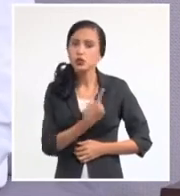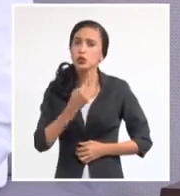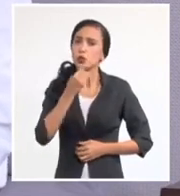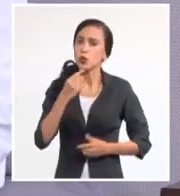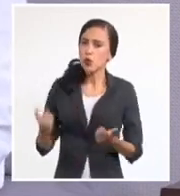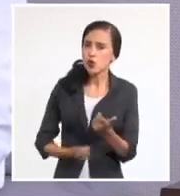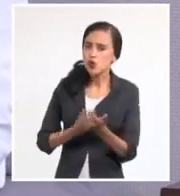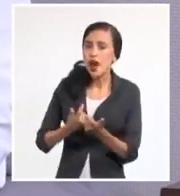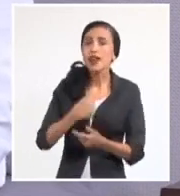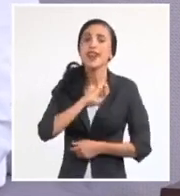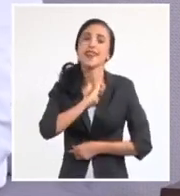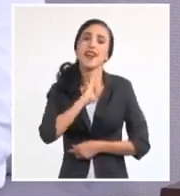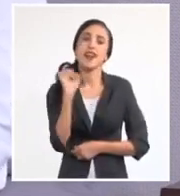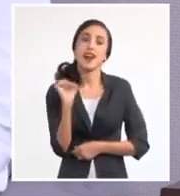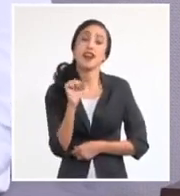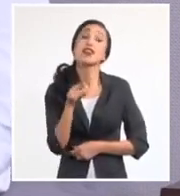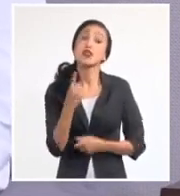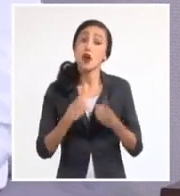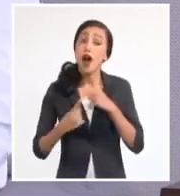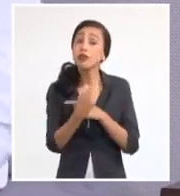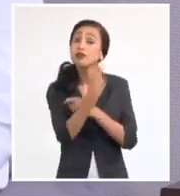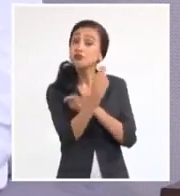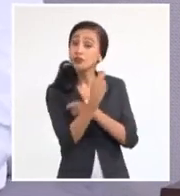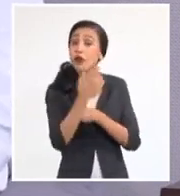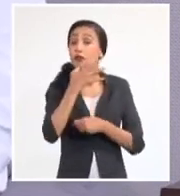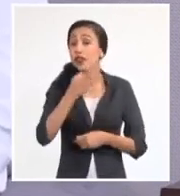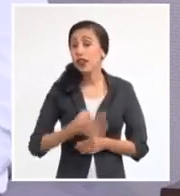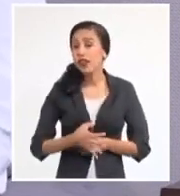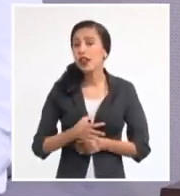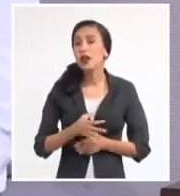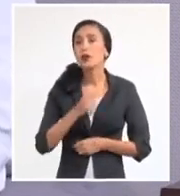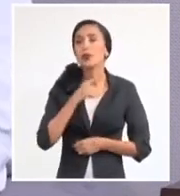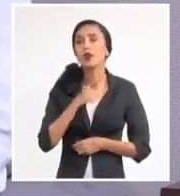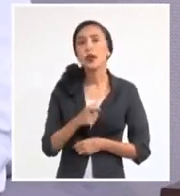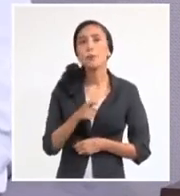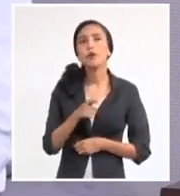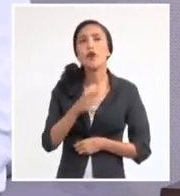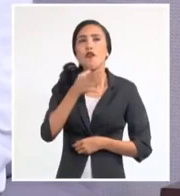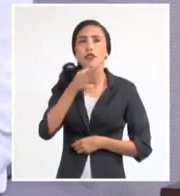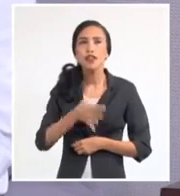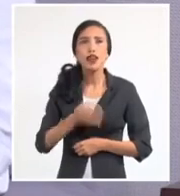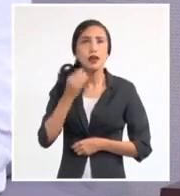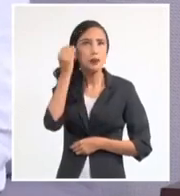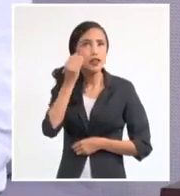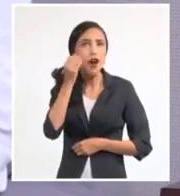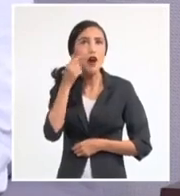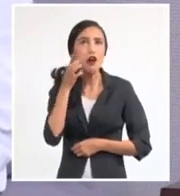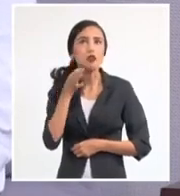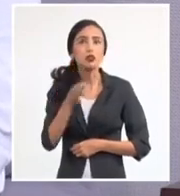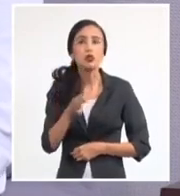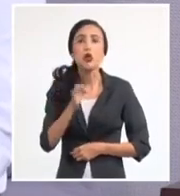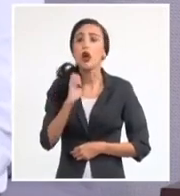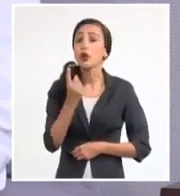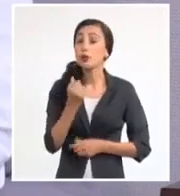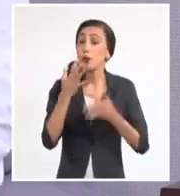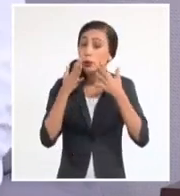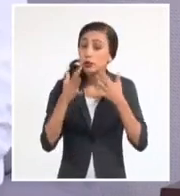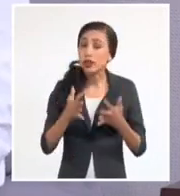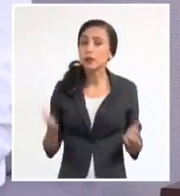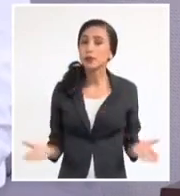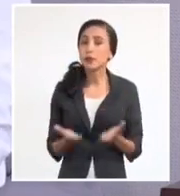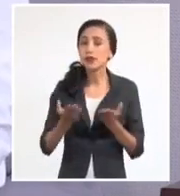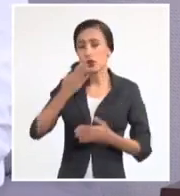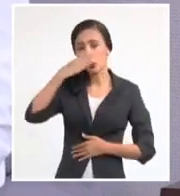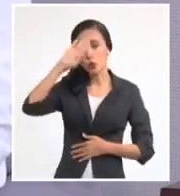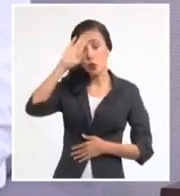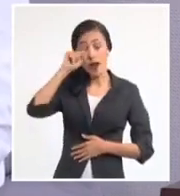Ese es uno de los grandes aportes, más toda por ejemplo, su visión de lo importante que es la economía para el desarrollo de un país. En estas horas de pleno